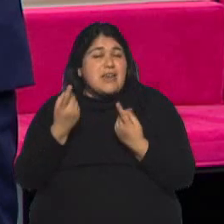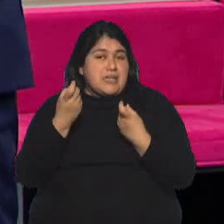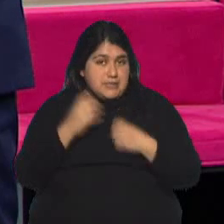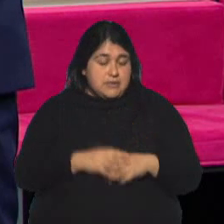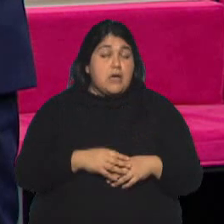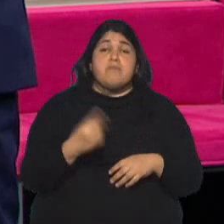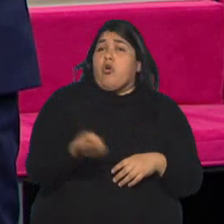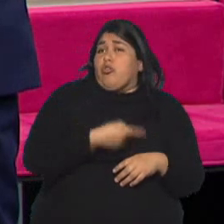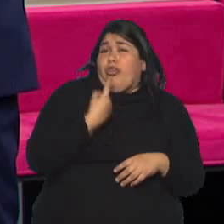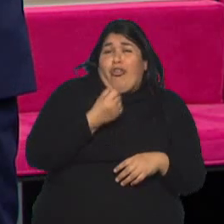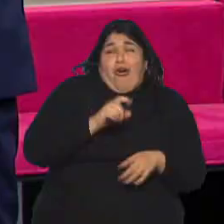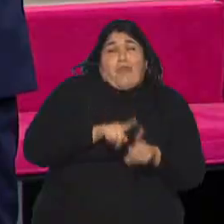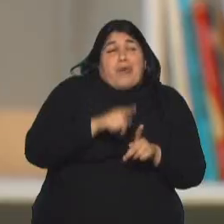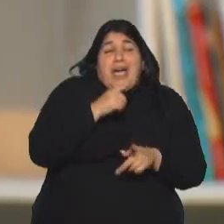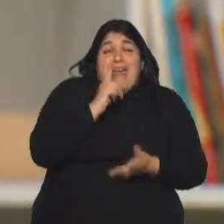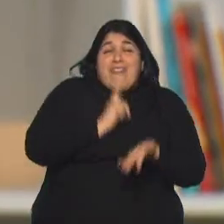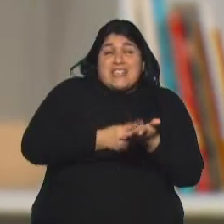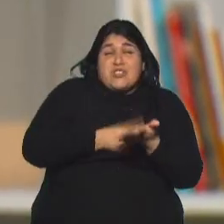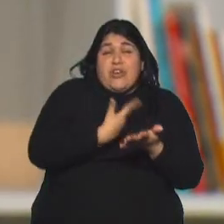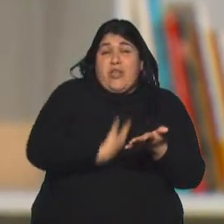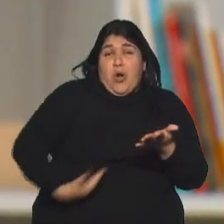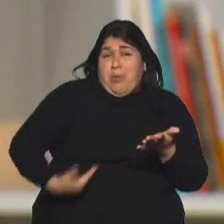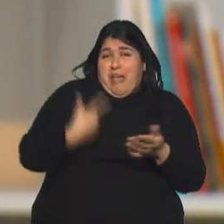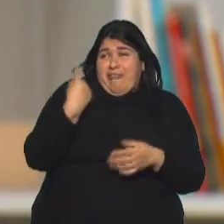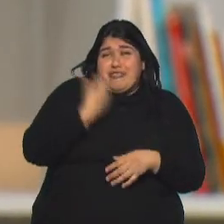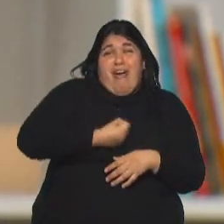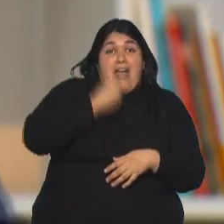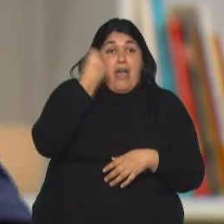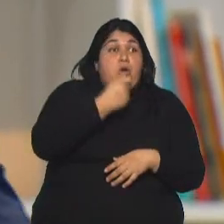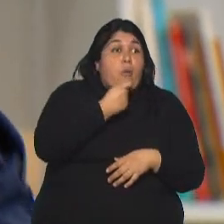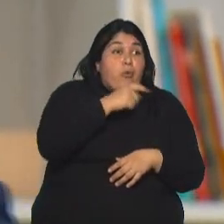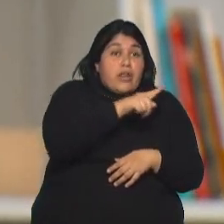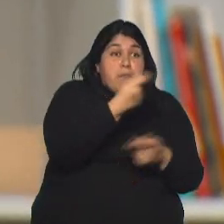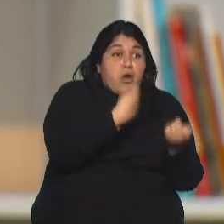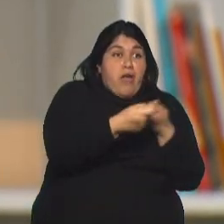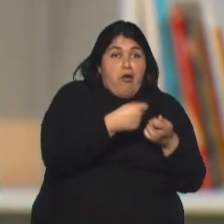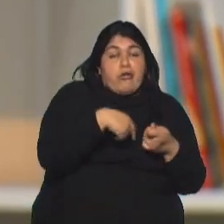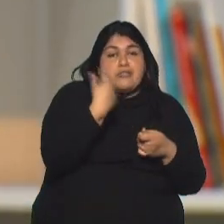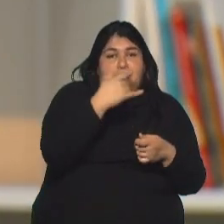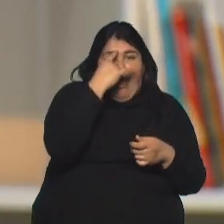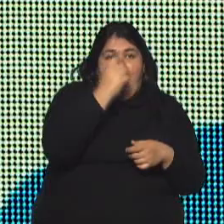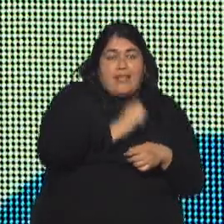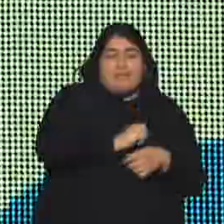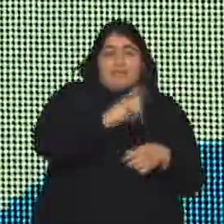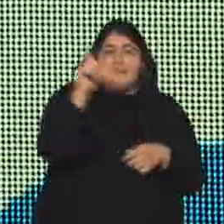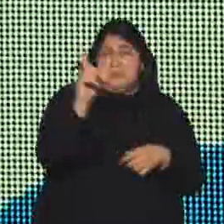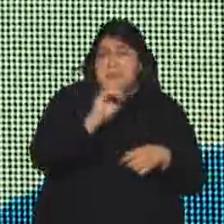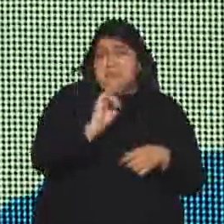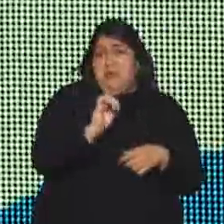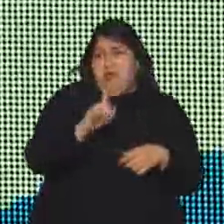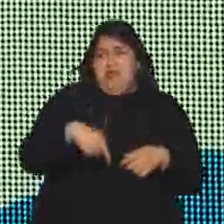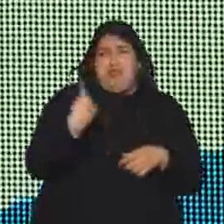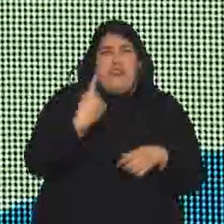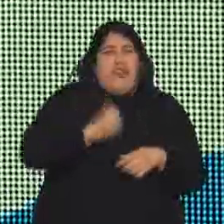que con este tipo de medidas que incentivan, si el comerciante no se zarpa, todos salimos ganando porque se reactiva el país, ¿no? La